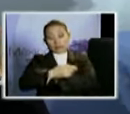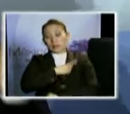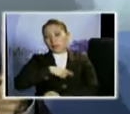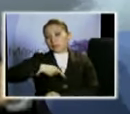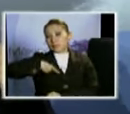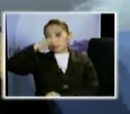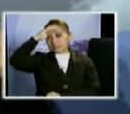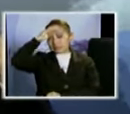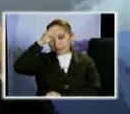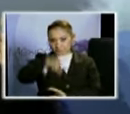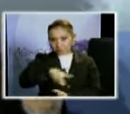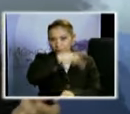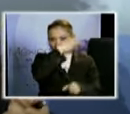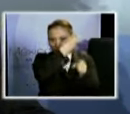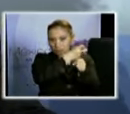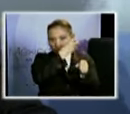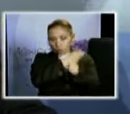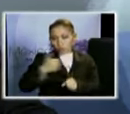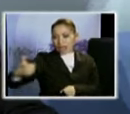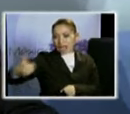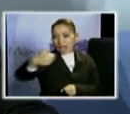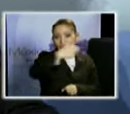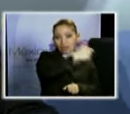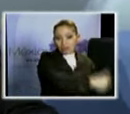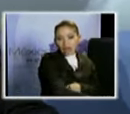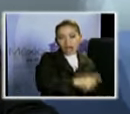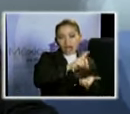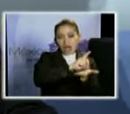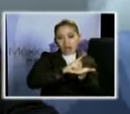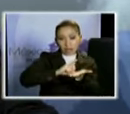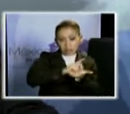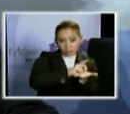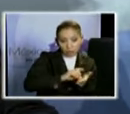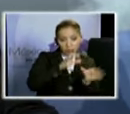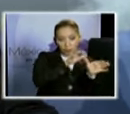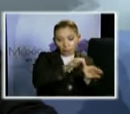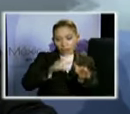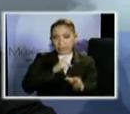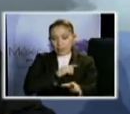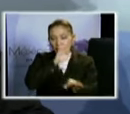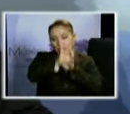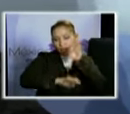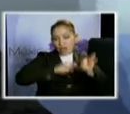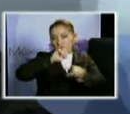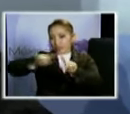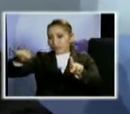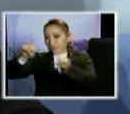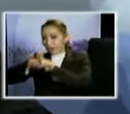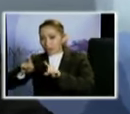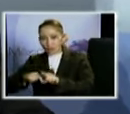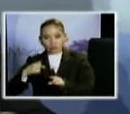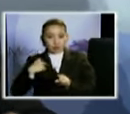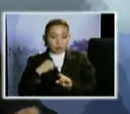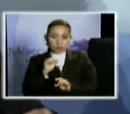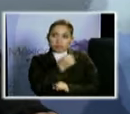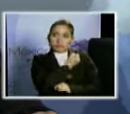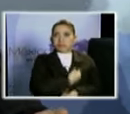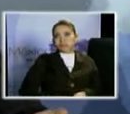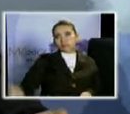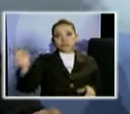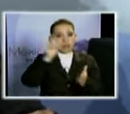eso. Y segundo, cada droga tiene que tener un tratamiento distinto. Yo no soy un especialista